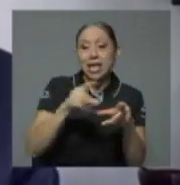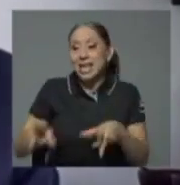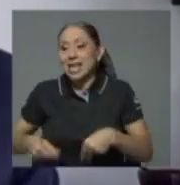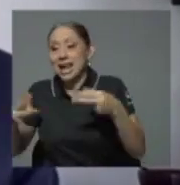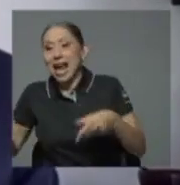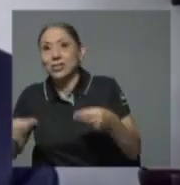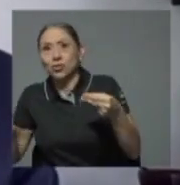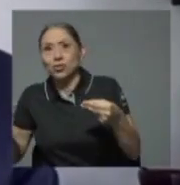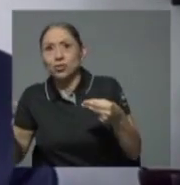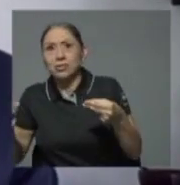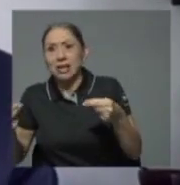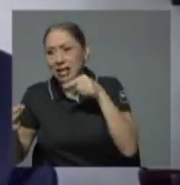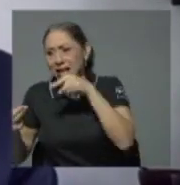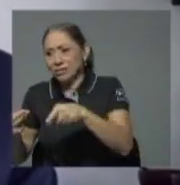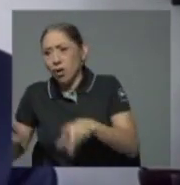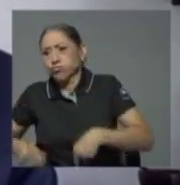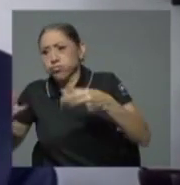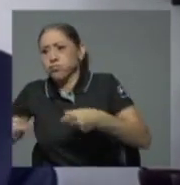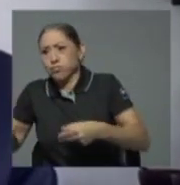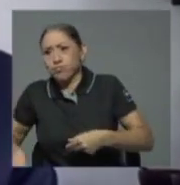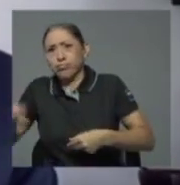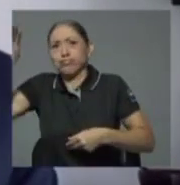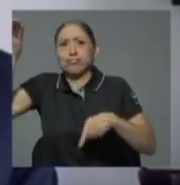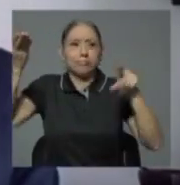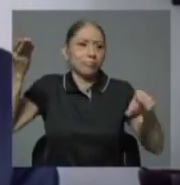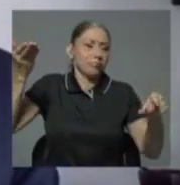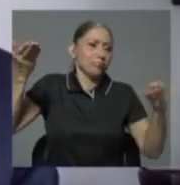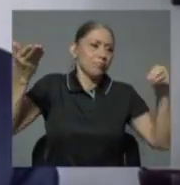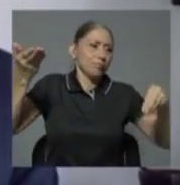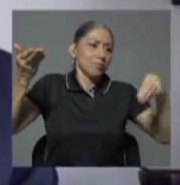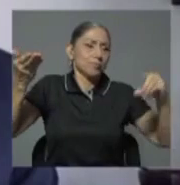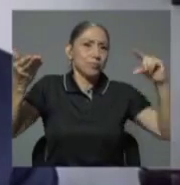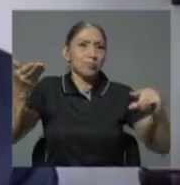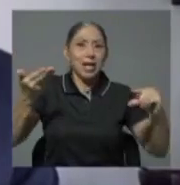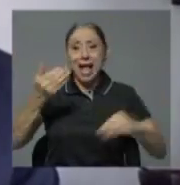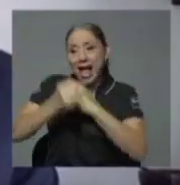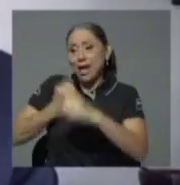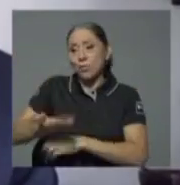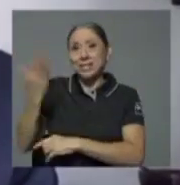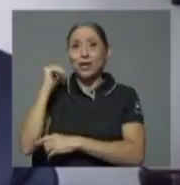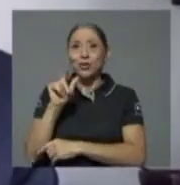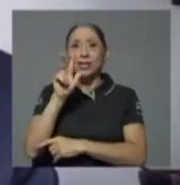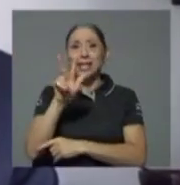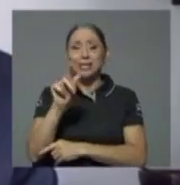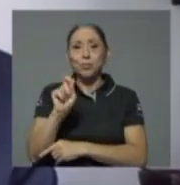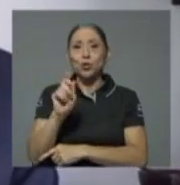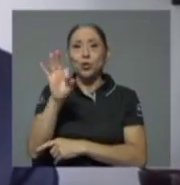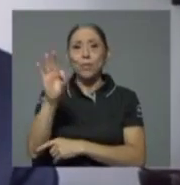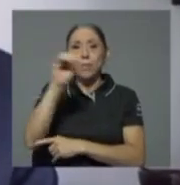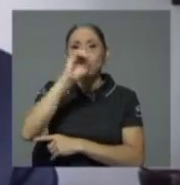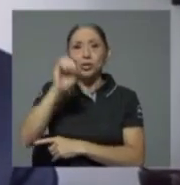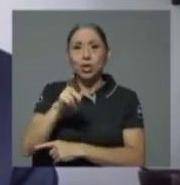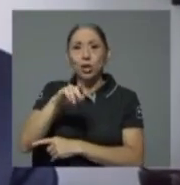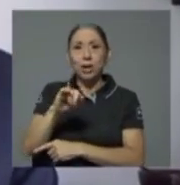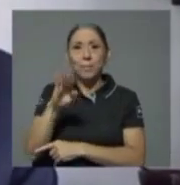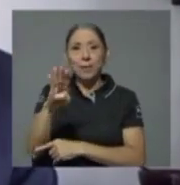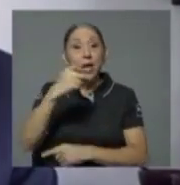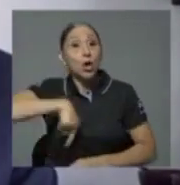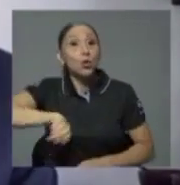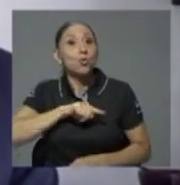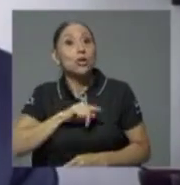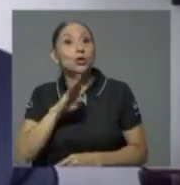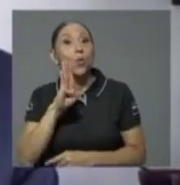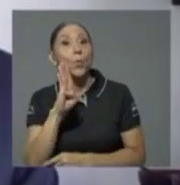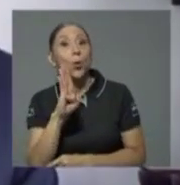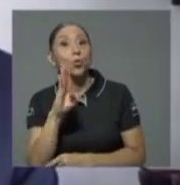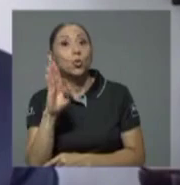ingresos. El año pasado 3,9% del PIB, nuestro Producto Interno Bruto son 60,000 millones de